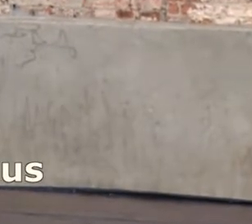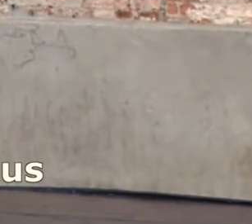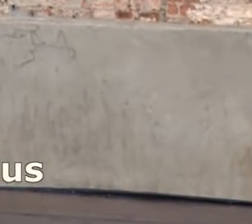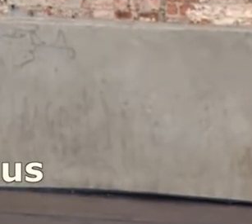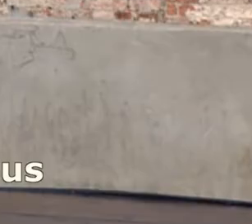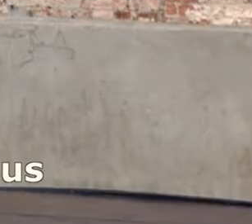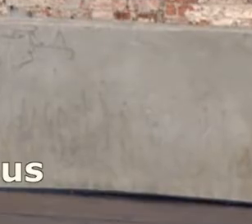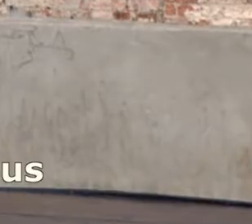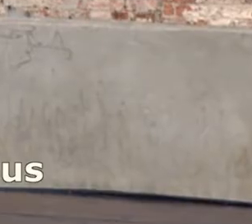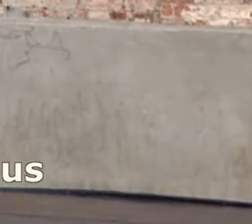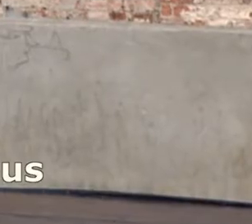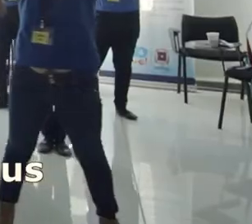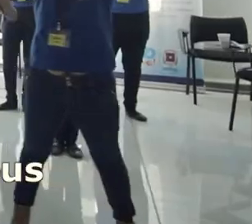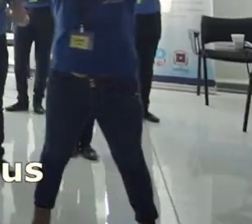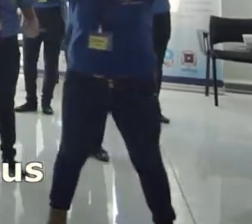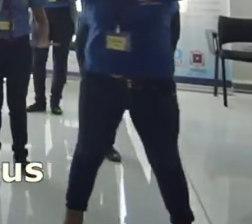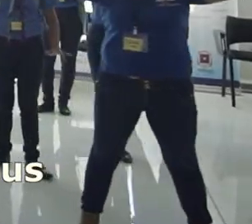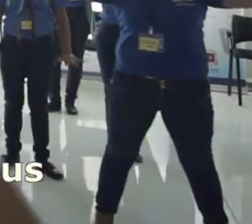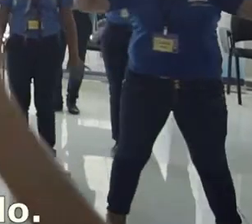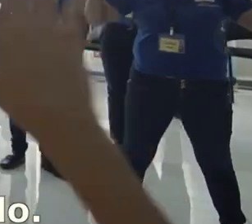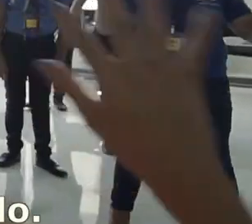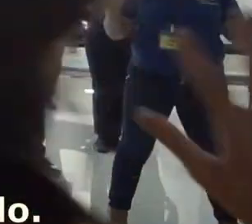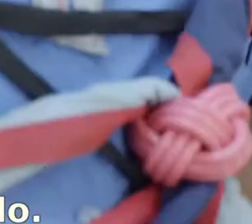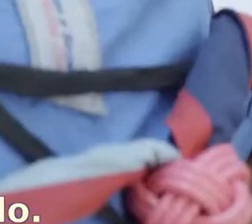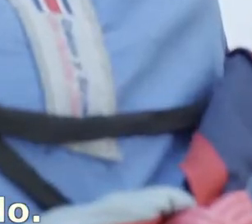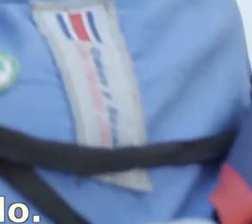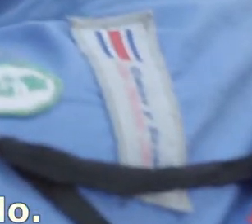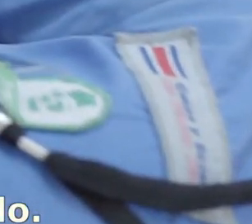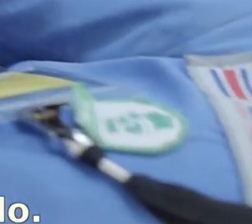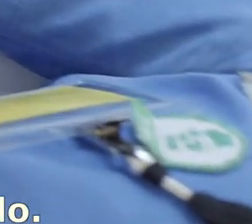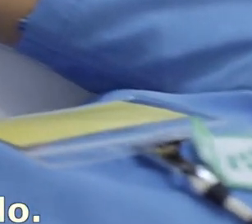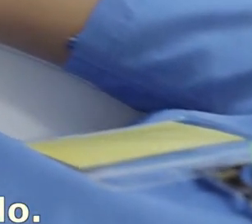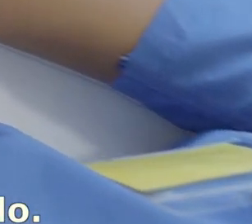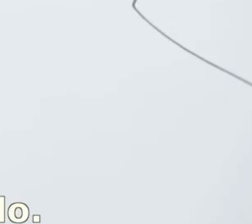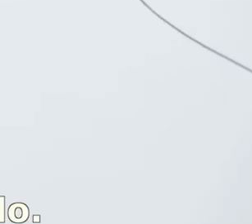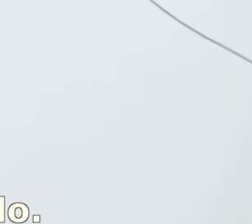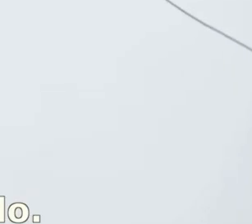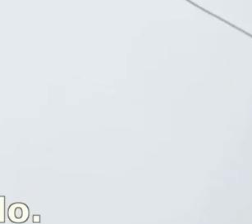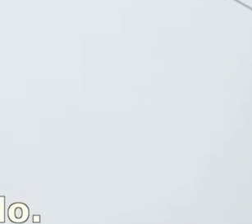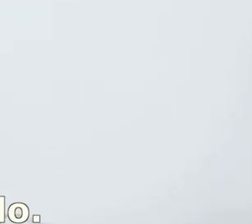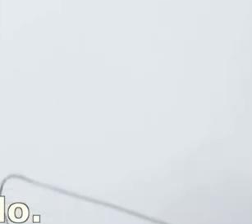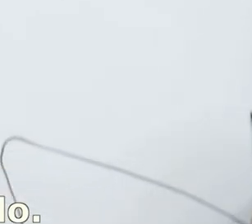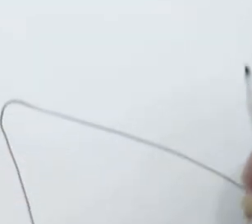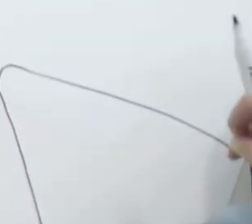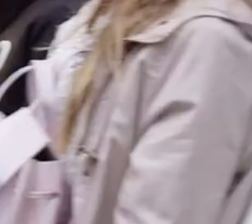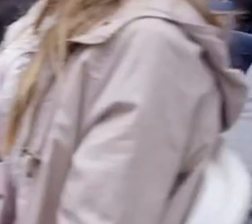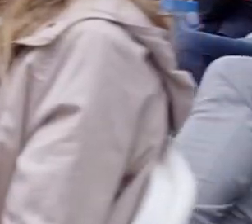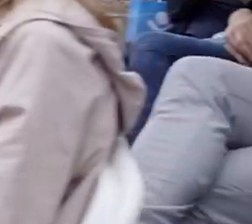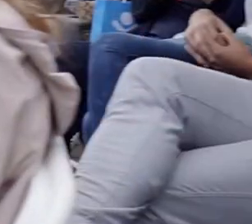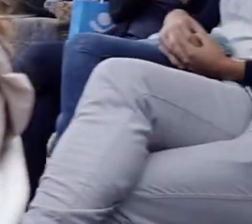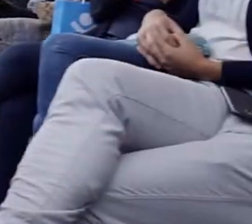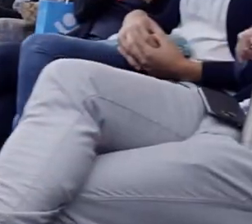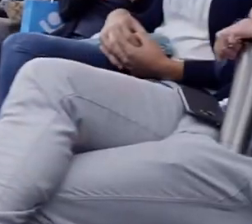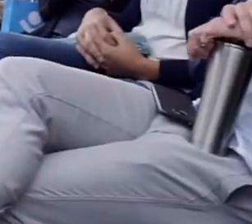la realidad de sus comunidades, de su país y, ¿por qué no?, cambiar la realidad del mundo.